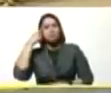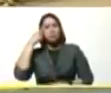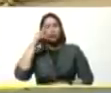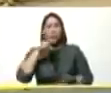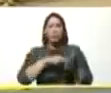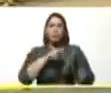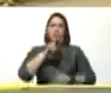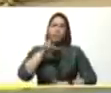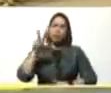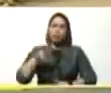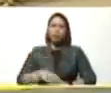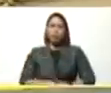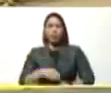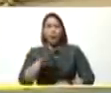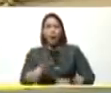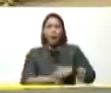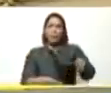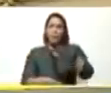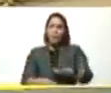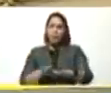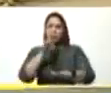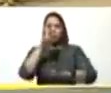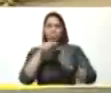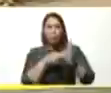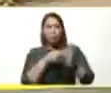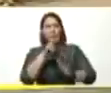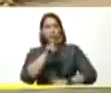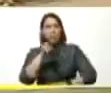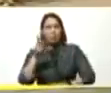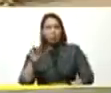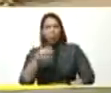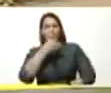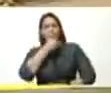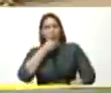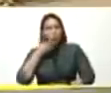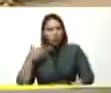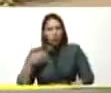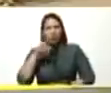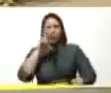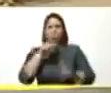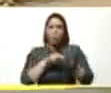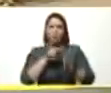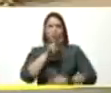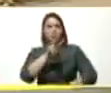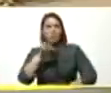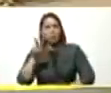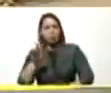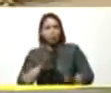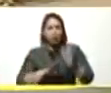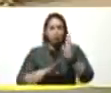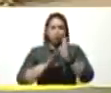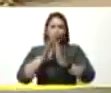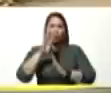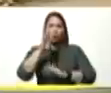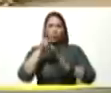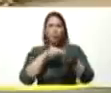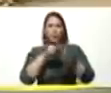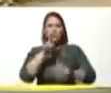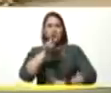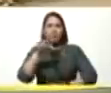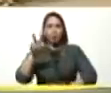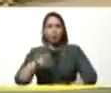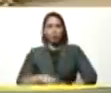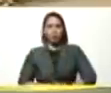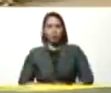2022 avance, 2022 mejoría, 2022 crecimiento,